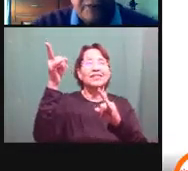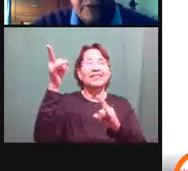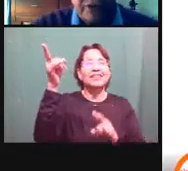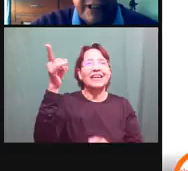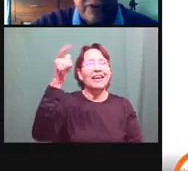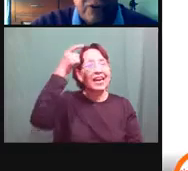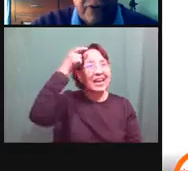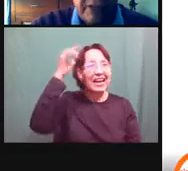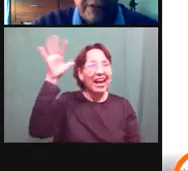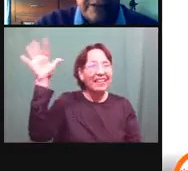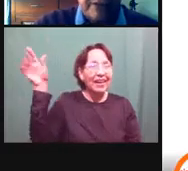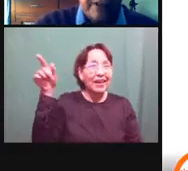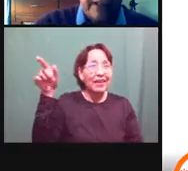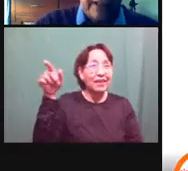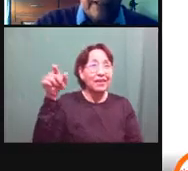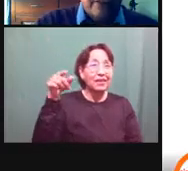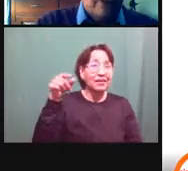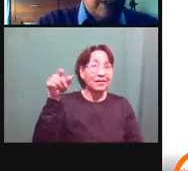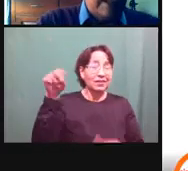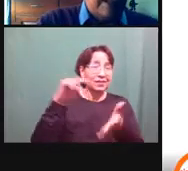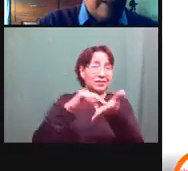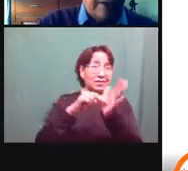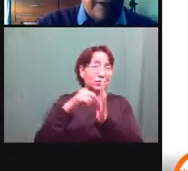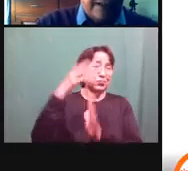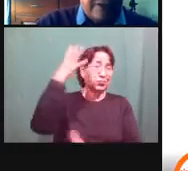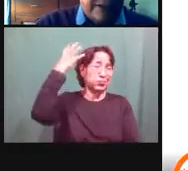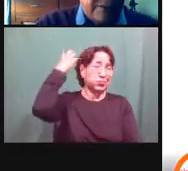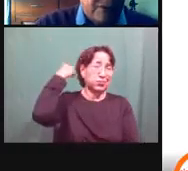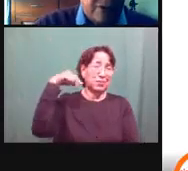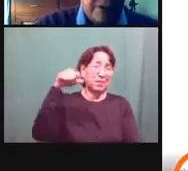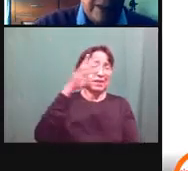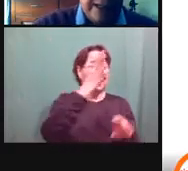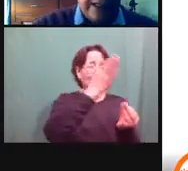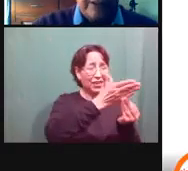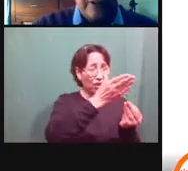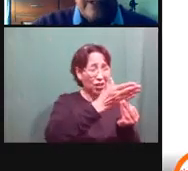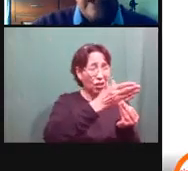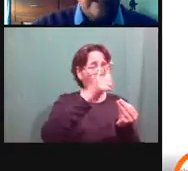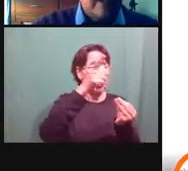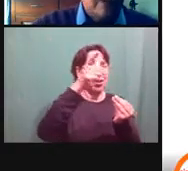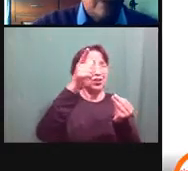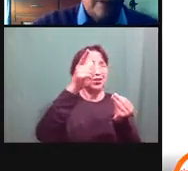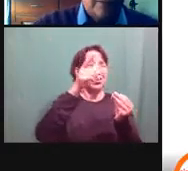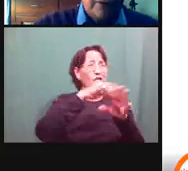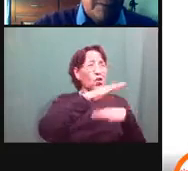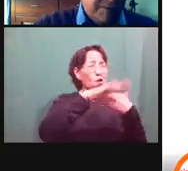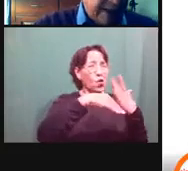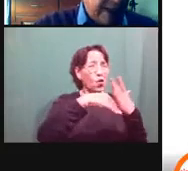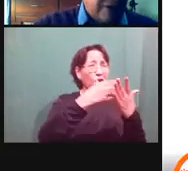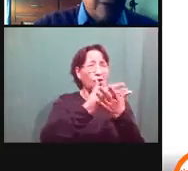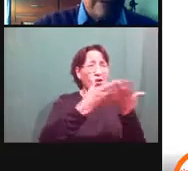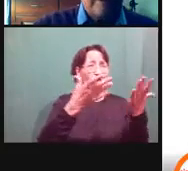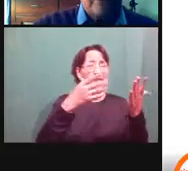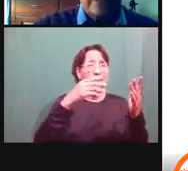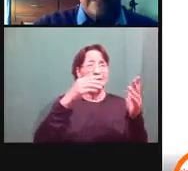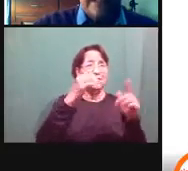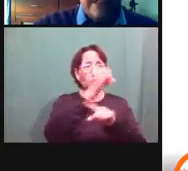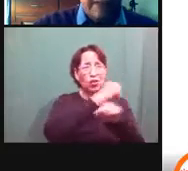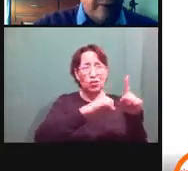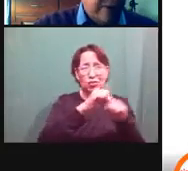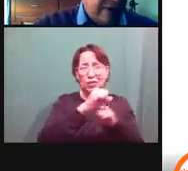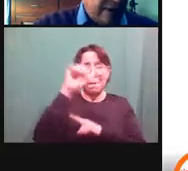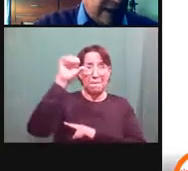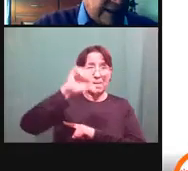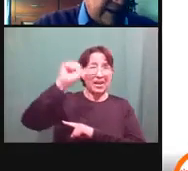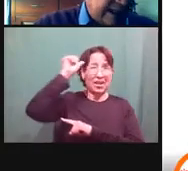mentalidad probiosa y oscura de nuestra historia social y religiosa. Eso es absurdo. Esto y es los últimos acontecimientos que han